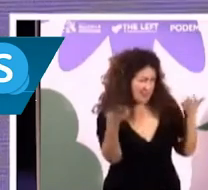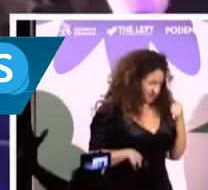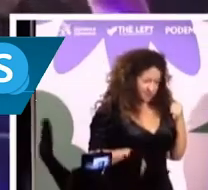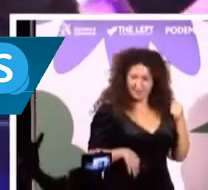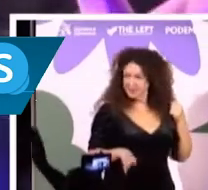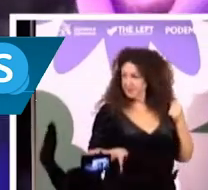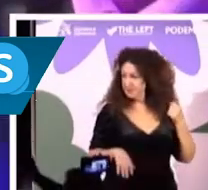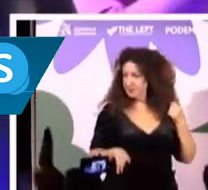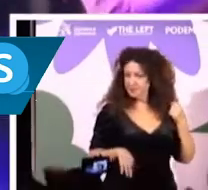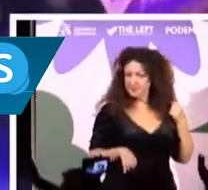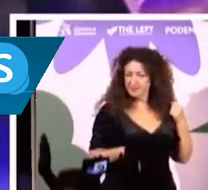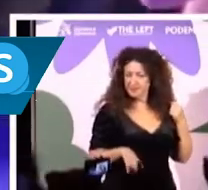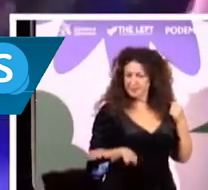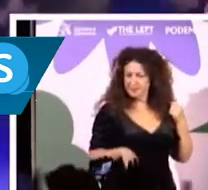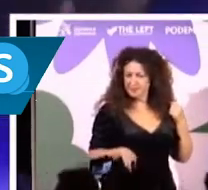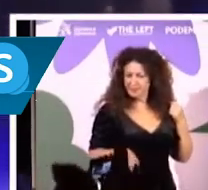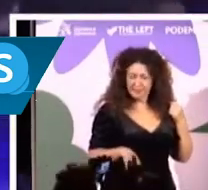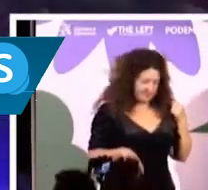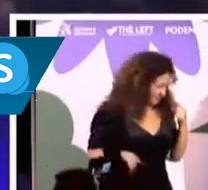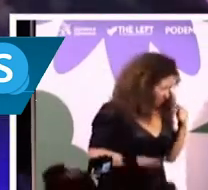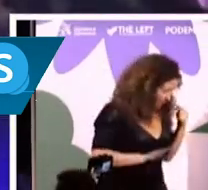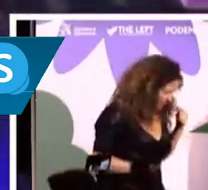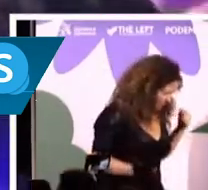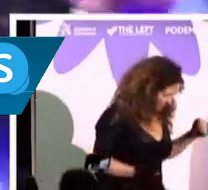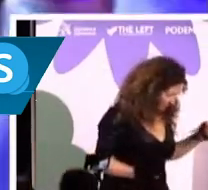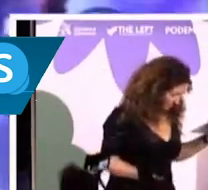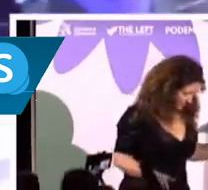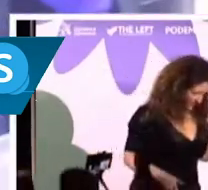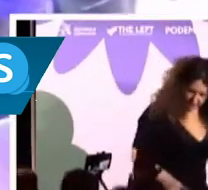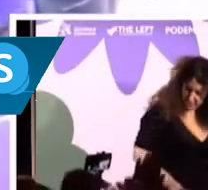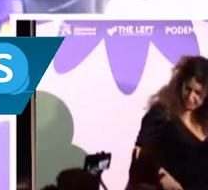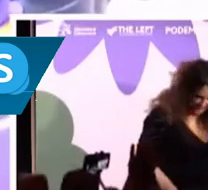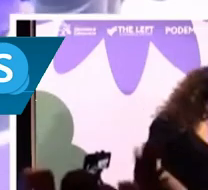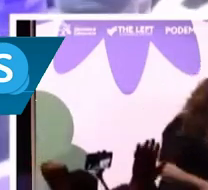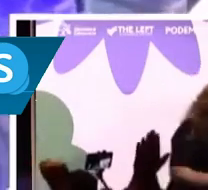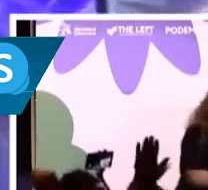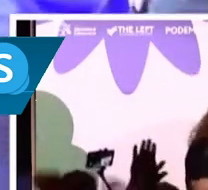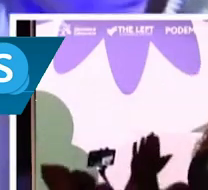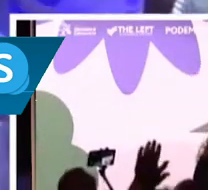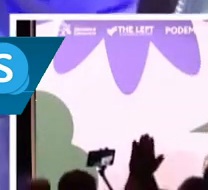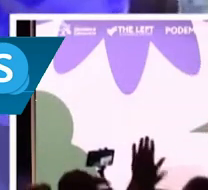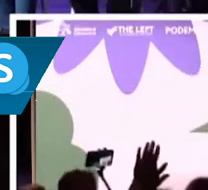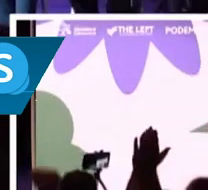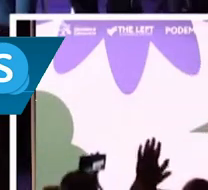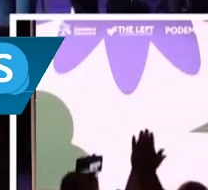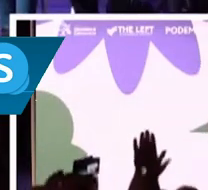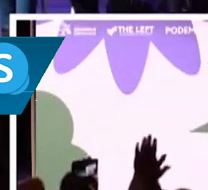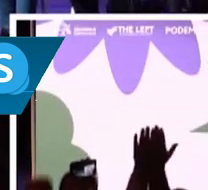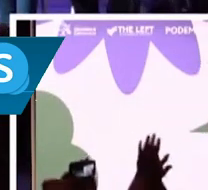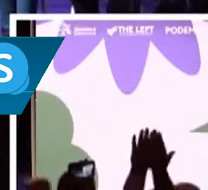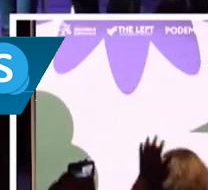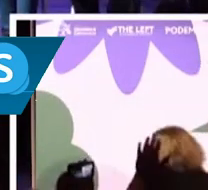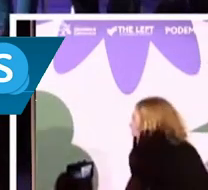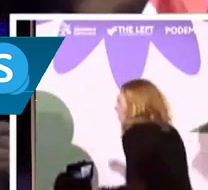fíjate como has comentado al principio fue rescatada Bueno pues es cierto que tiene un carisma es una persona que